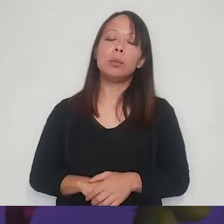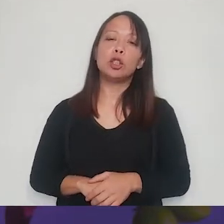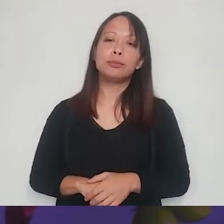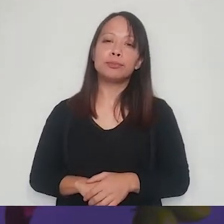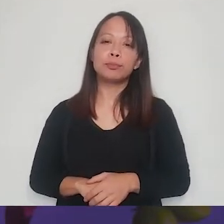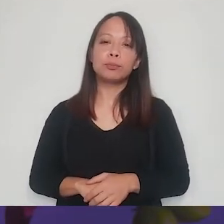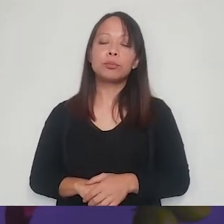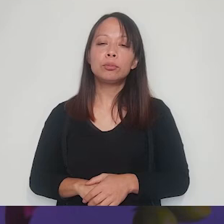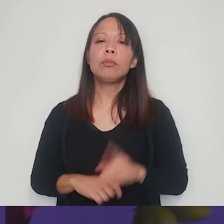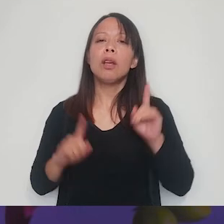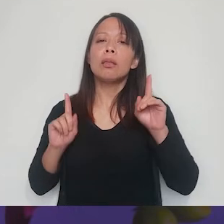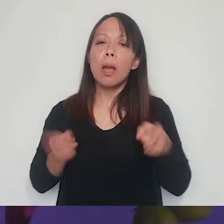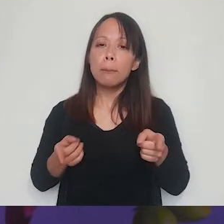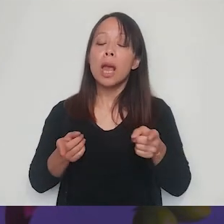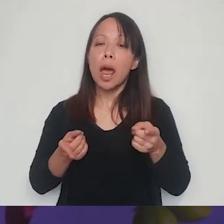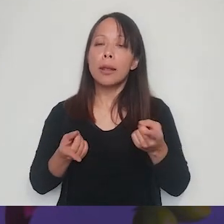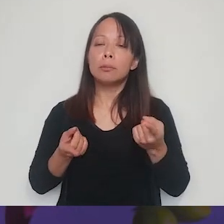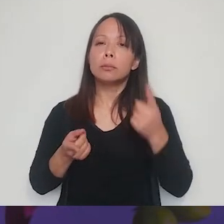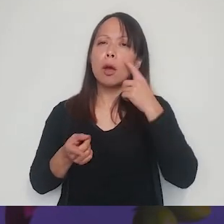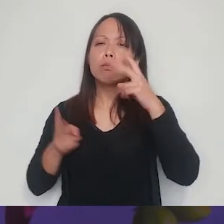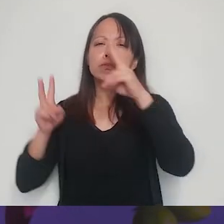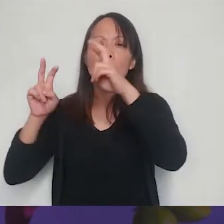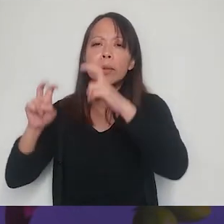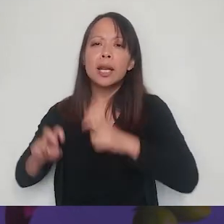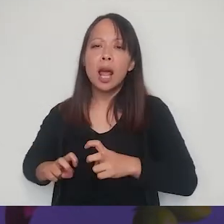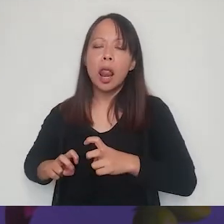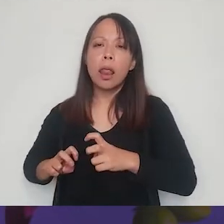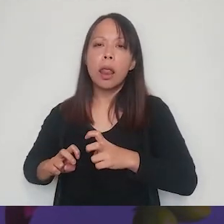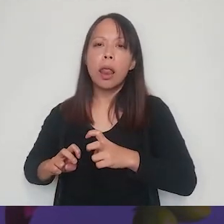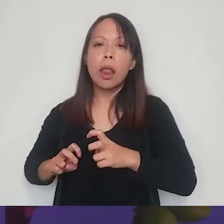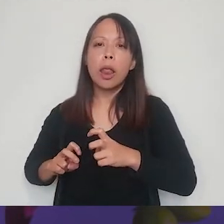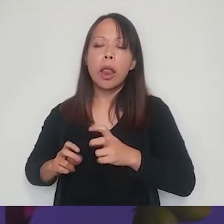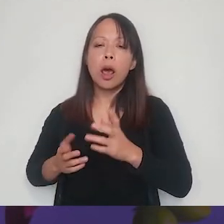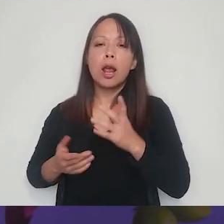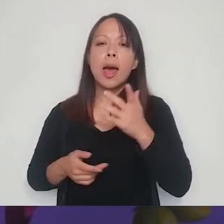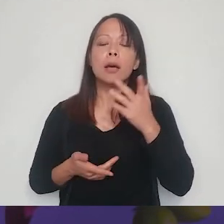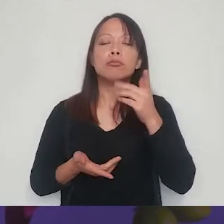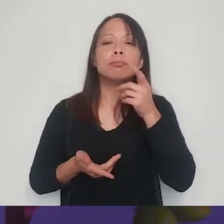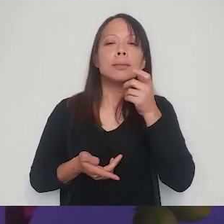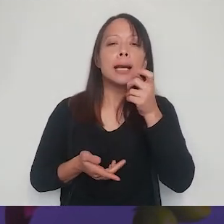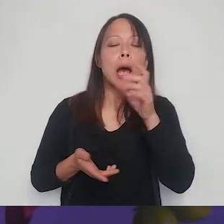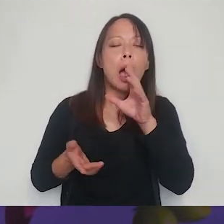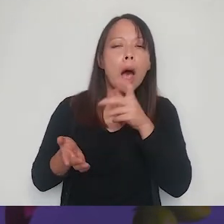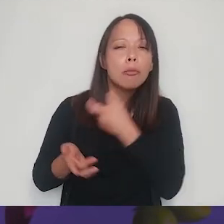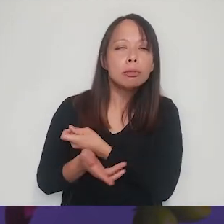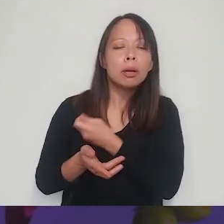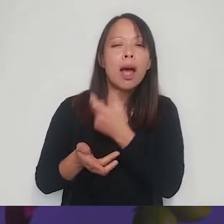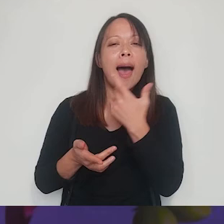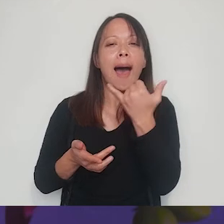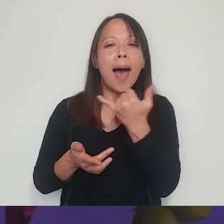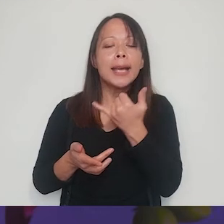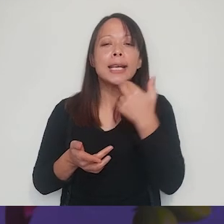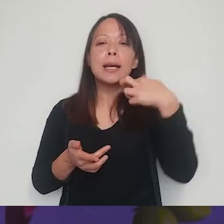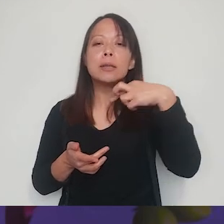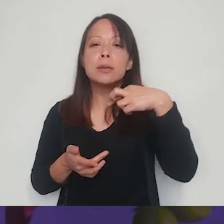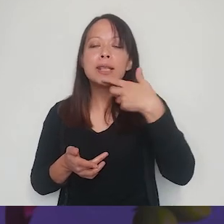y ya termino, quiero contarles que hemos descubierto que el oligonucleótido antisentido, similar a